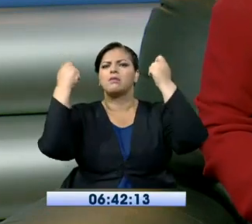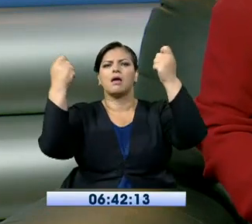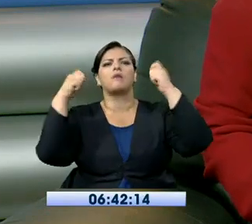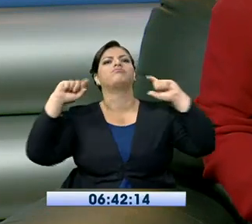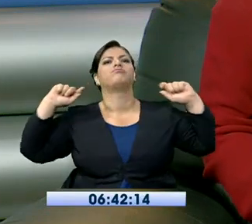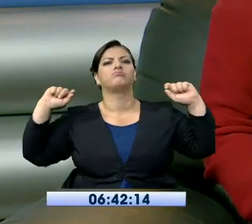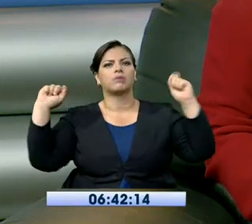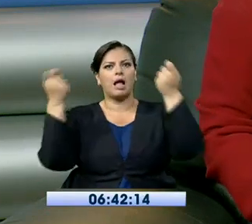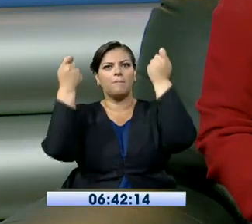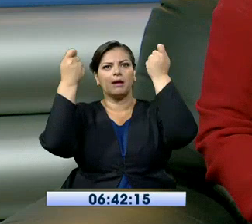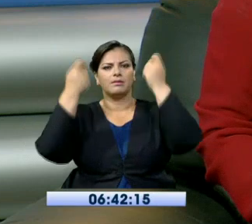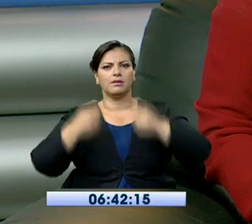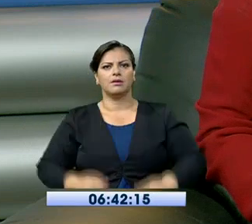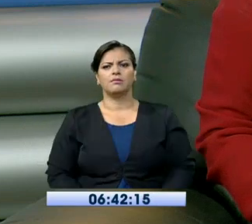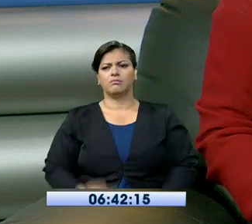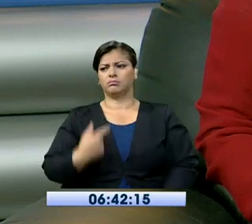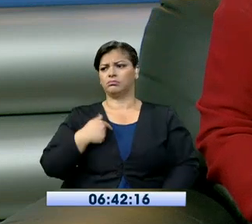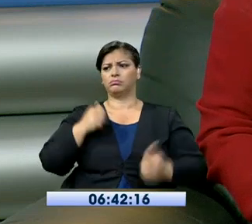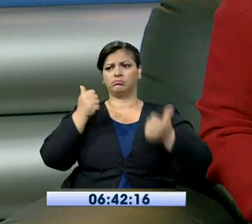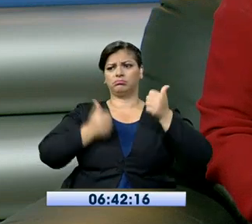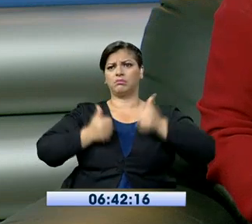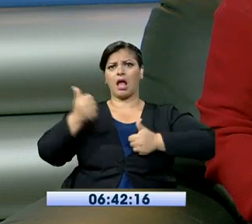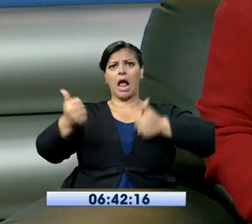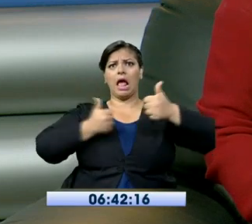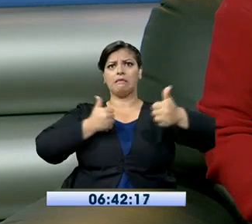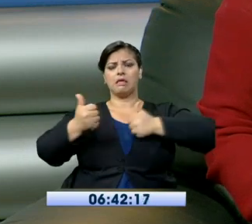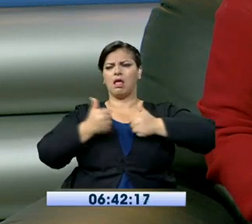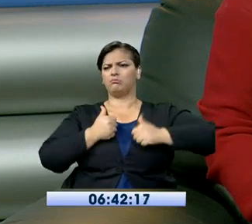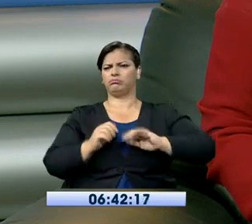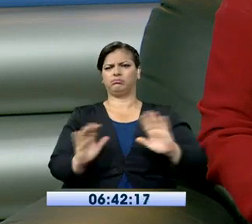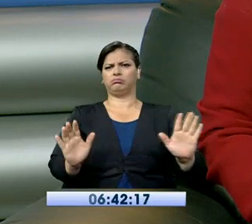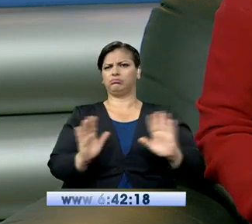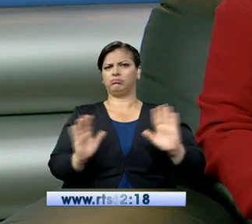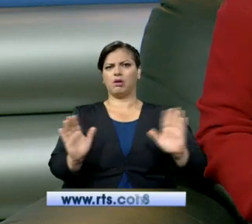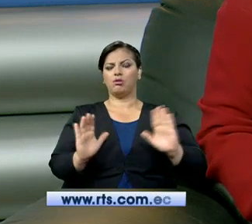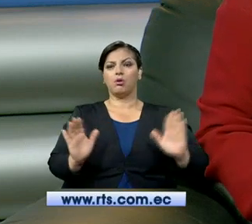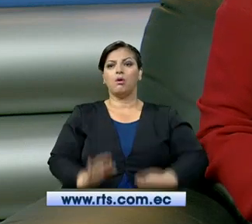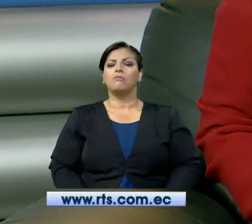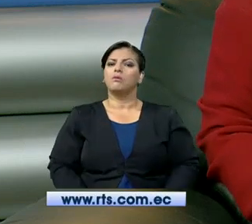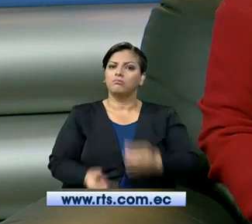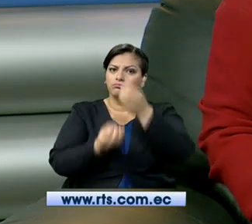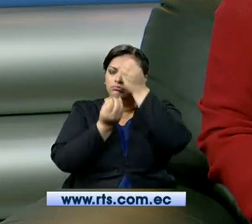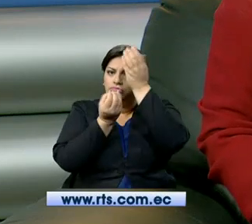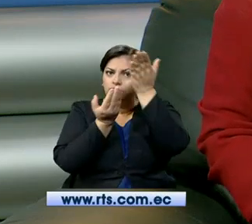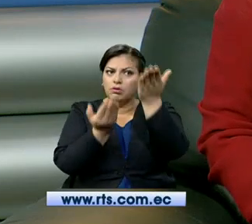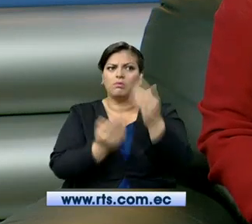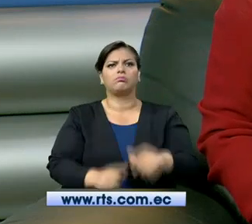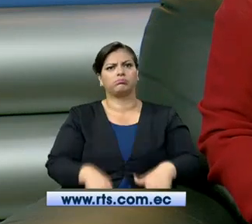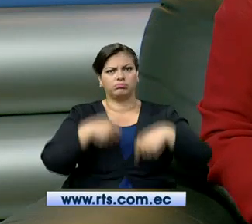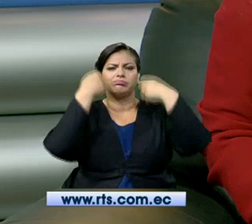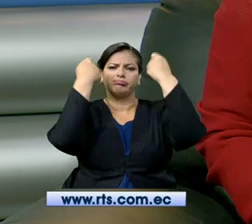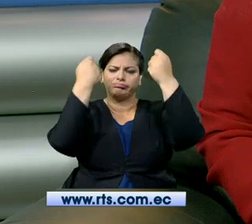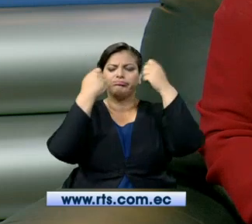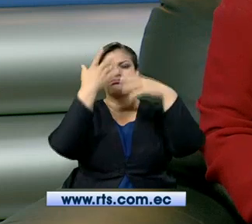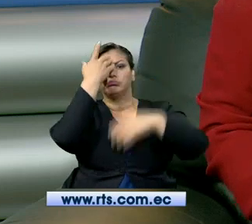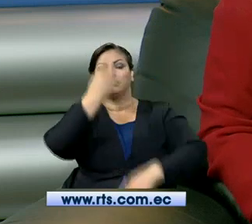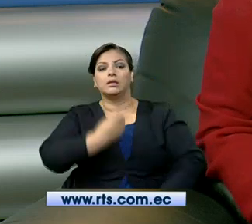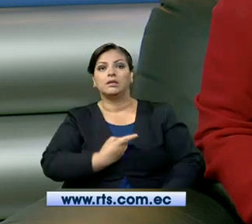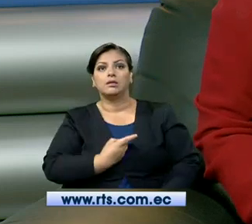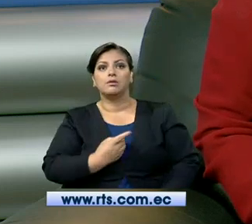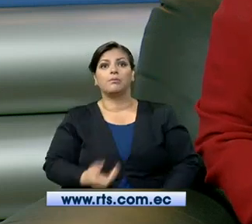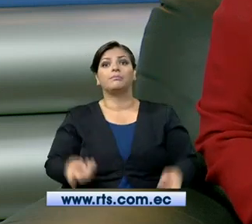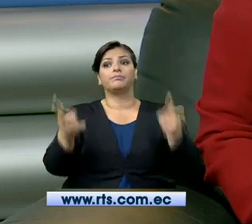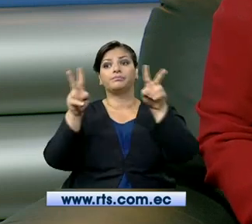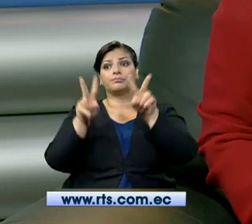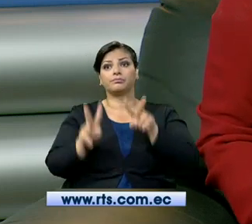Además, mencionó que la política no debe manipular la consulta popular que pretende realizar el presidente de la República y dejar